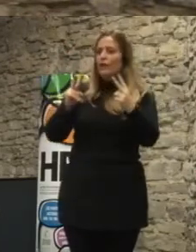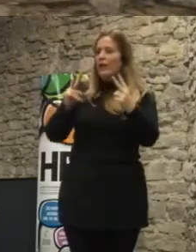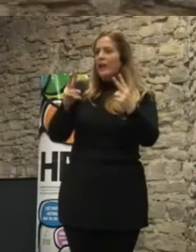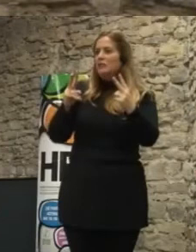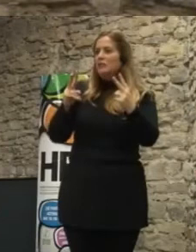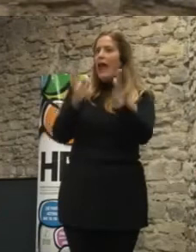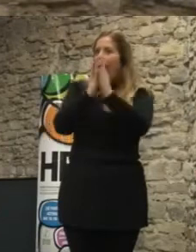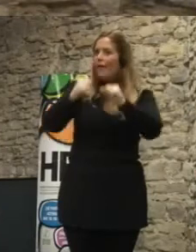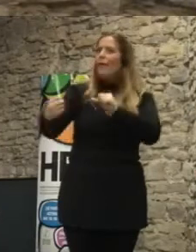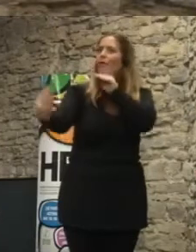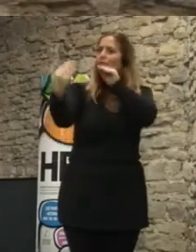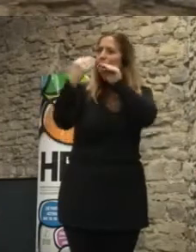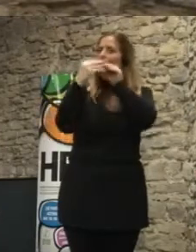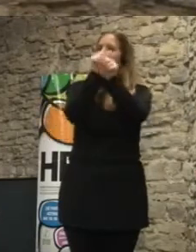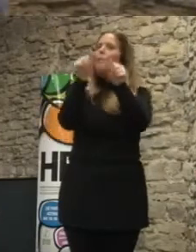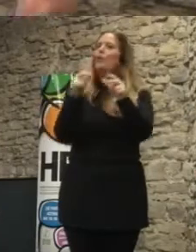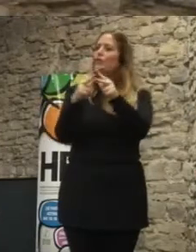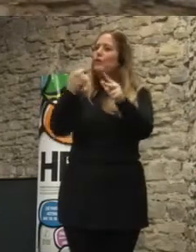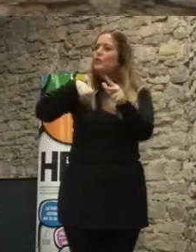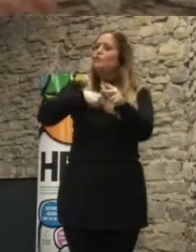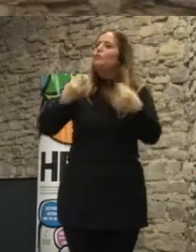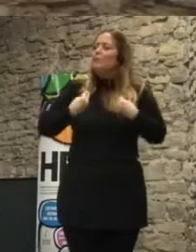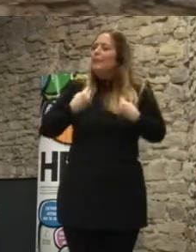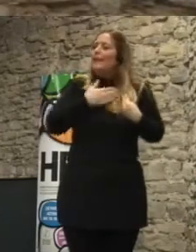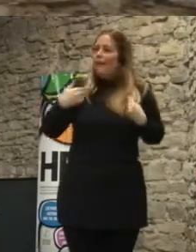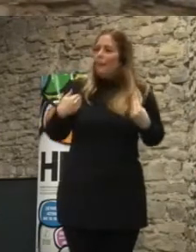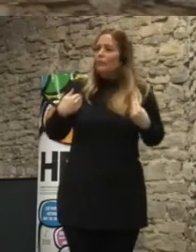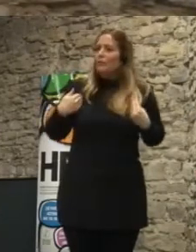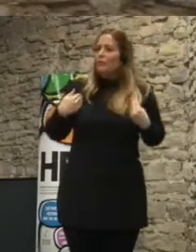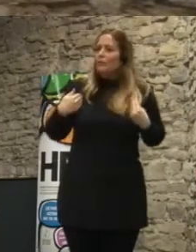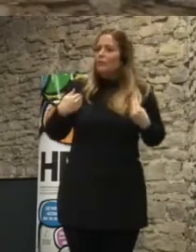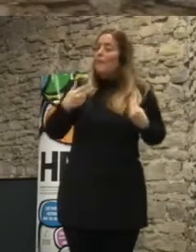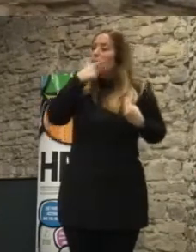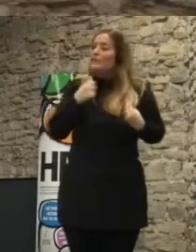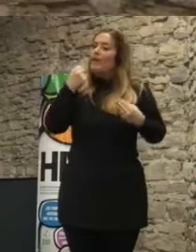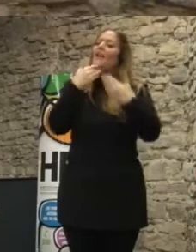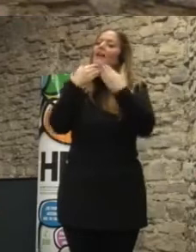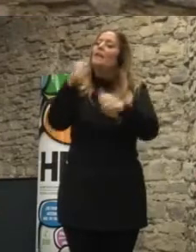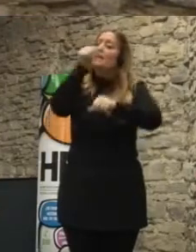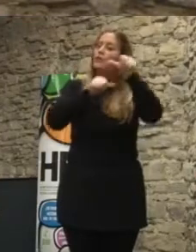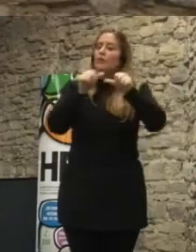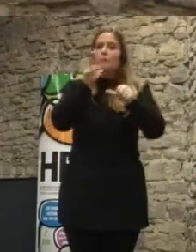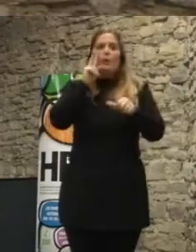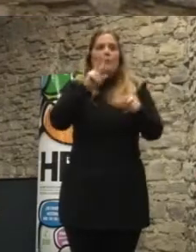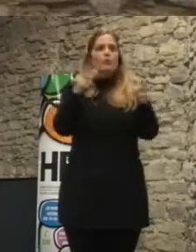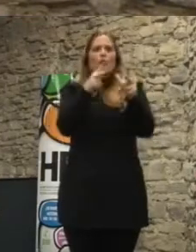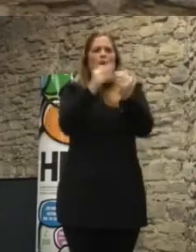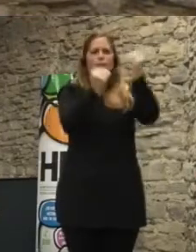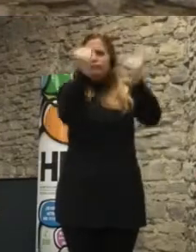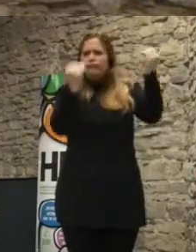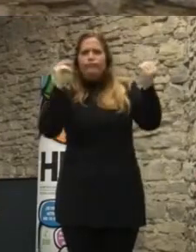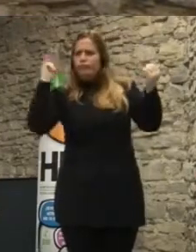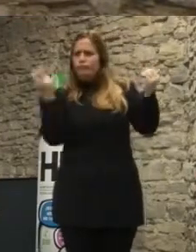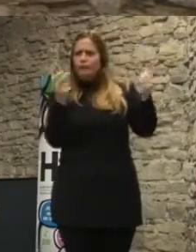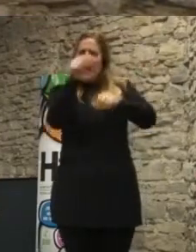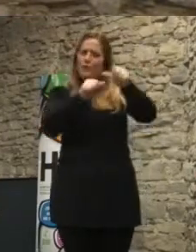modelo de sociedad en el que queremos vivir, dada la diversidad, dada la desigualdad y dado el cambio, ¿no? Las asociaciones contribuyen también a